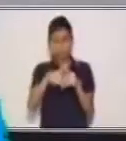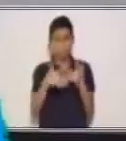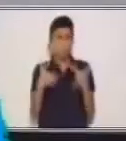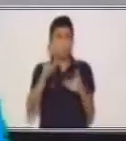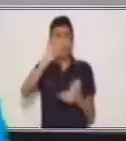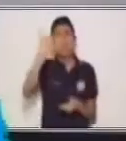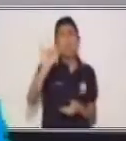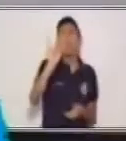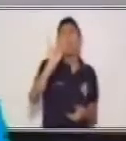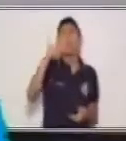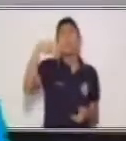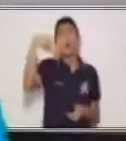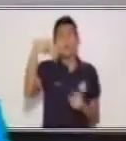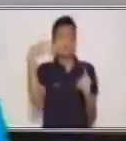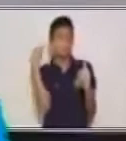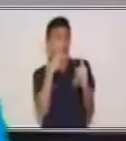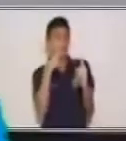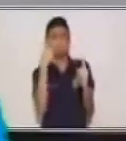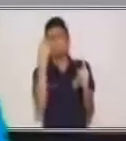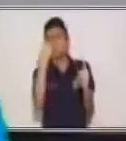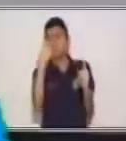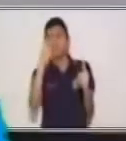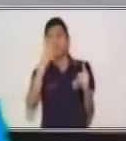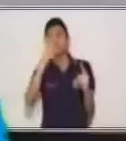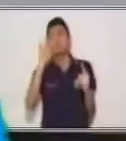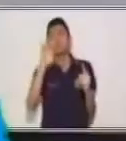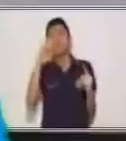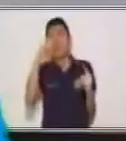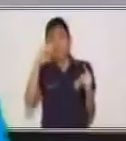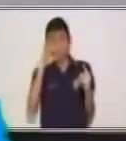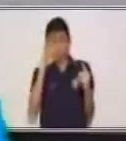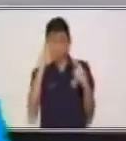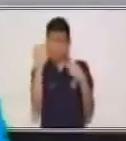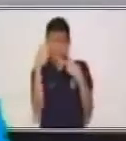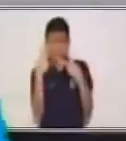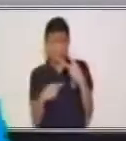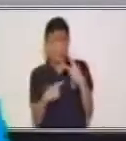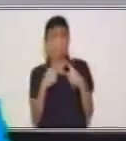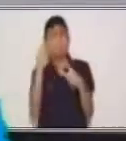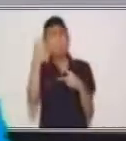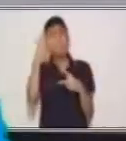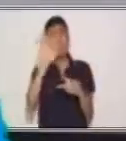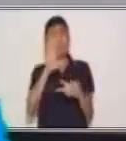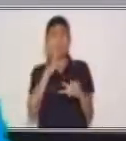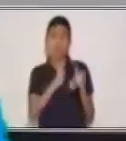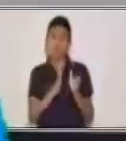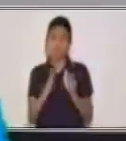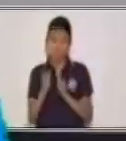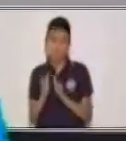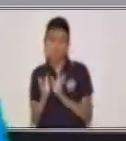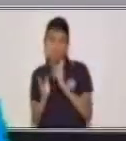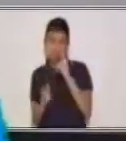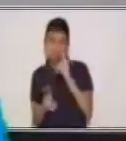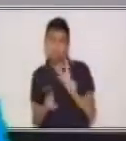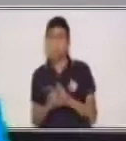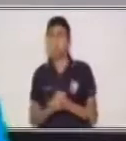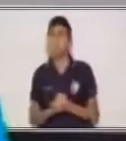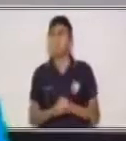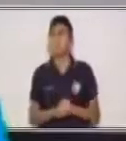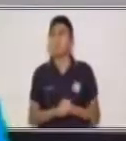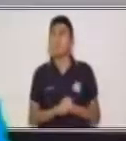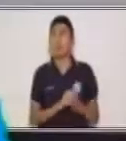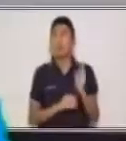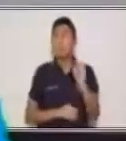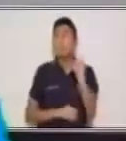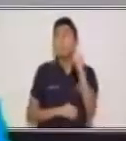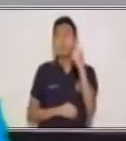que es un sujeto, puede tener diferentes tipos por su clasificación, y uno de ellos es el